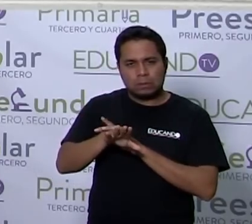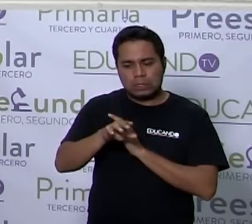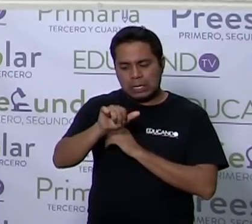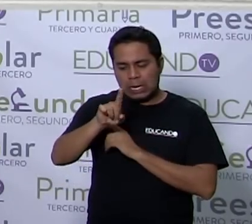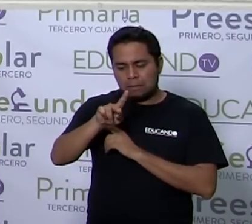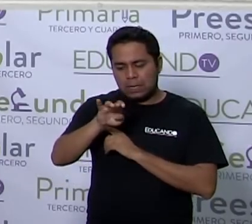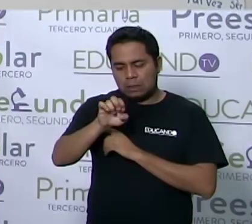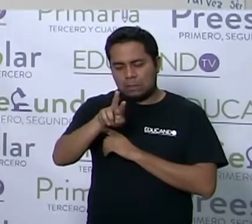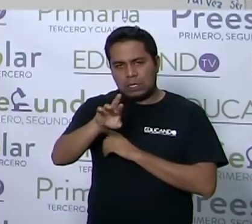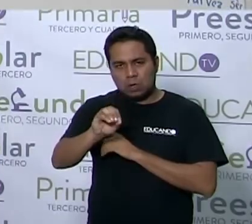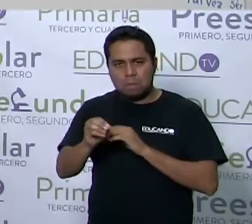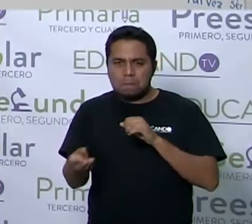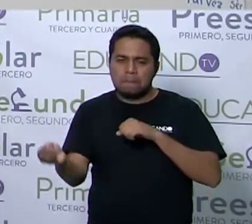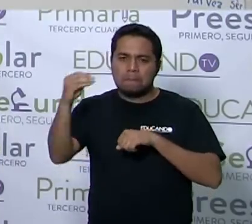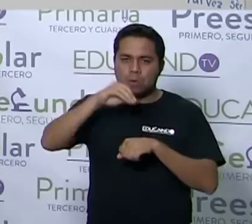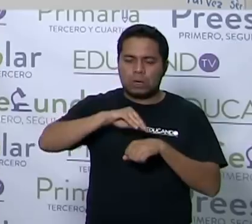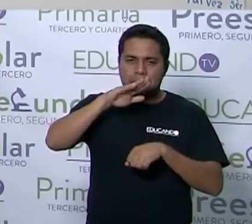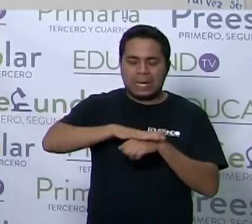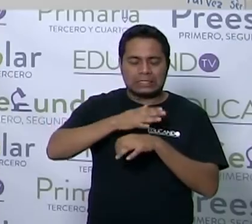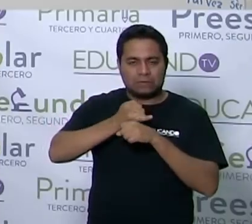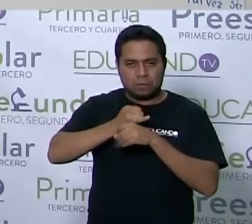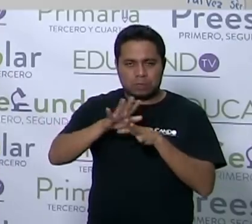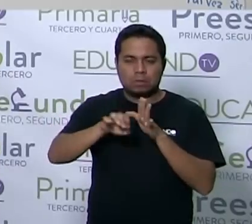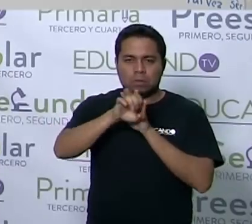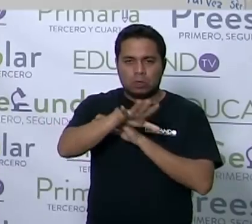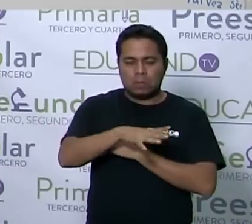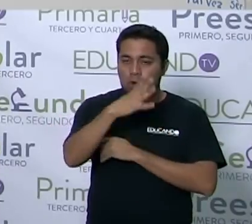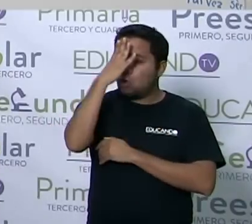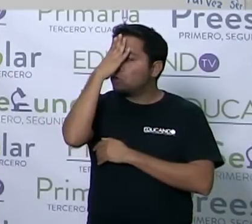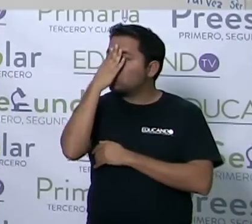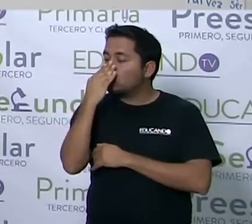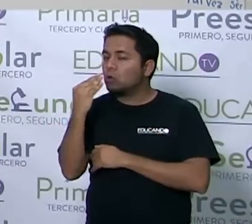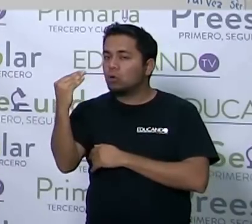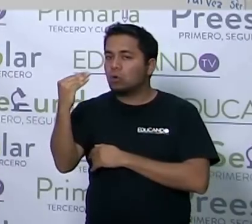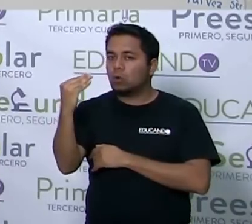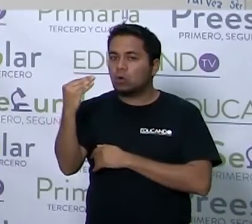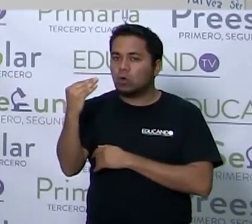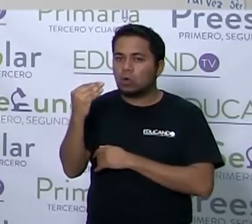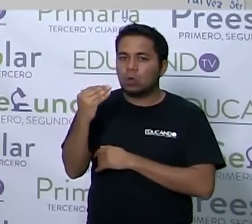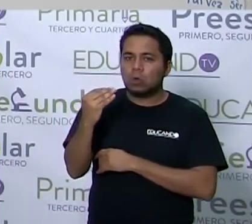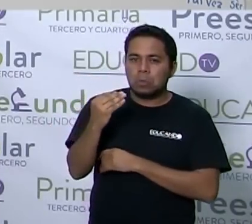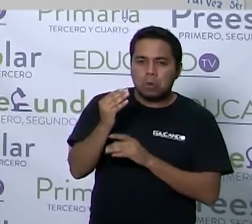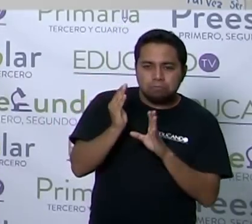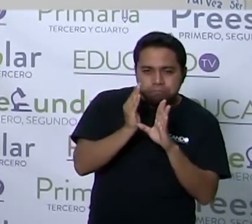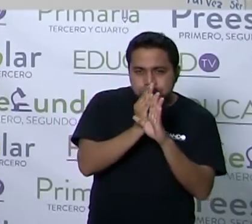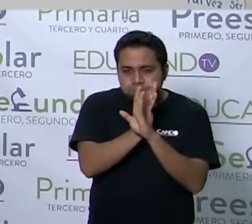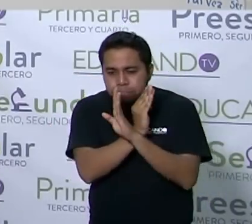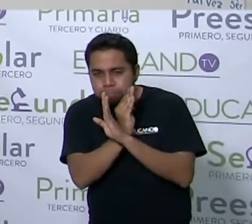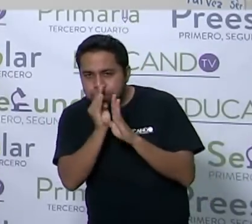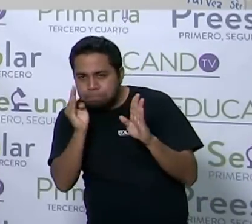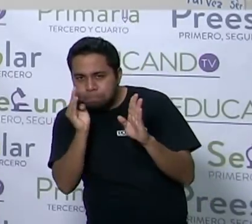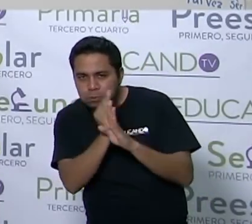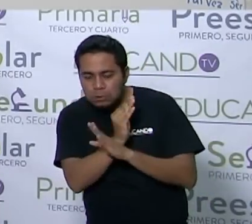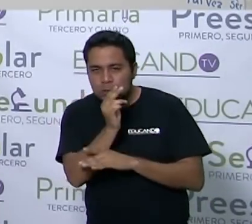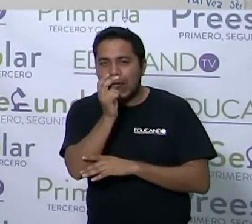incrementa información. Si yo puedo decir, el lobo actúa sigilosamente, ahí estamos dándonos cuenta,